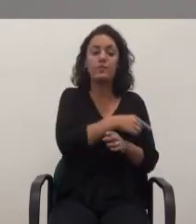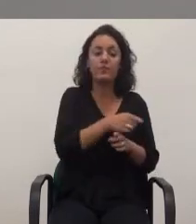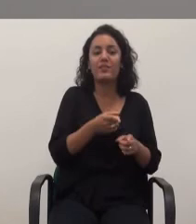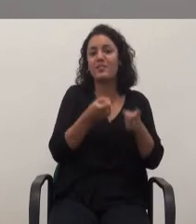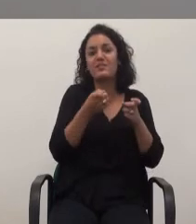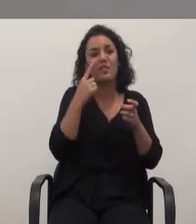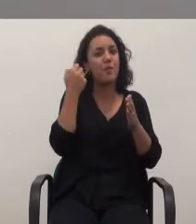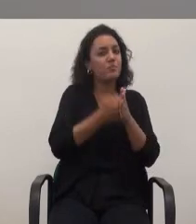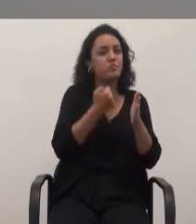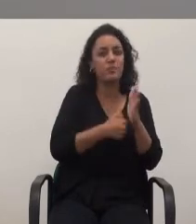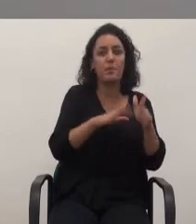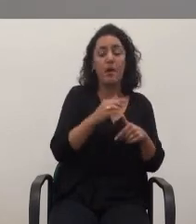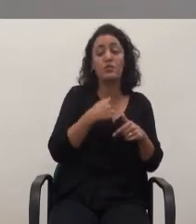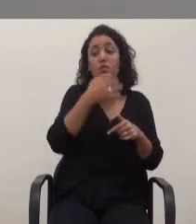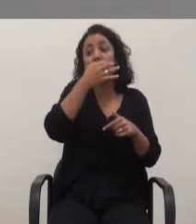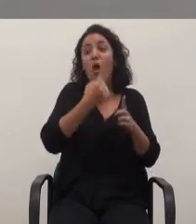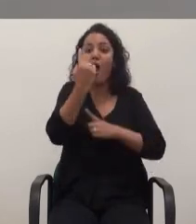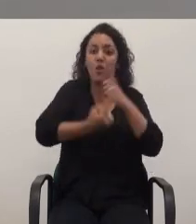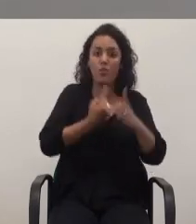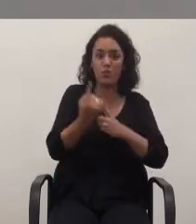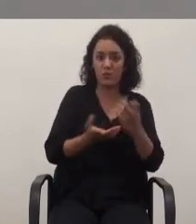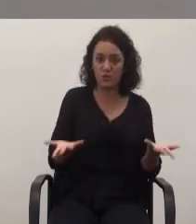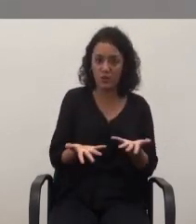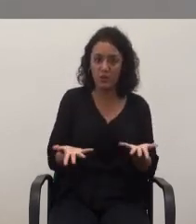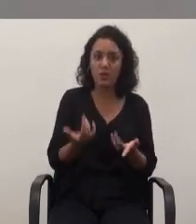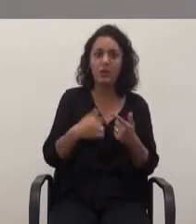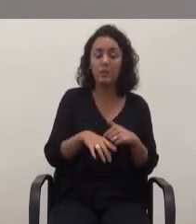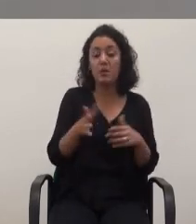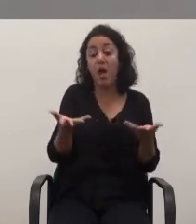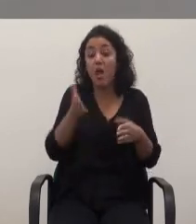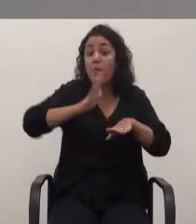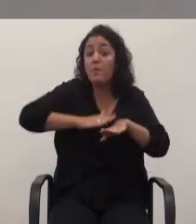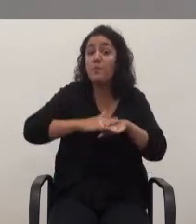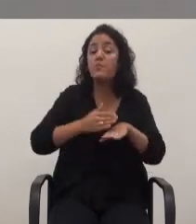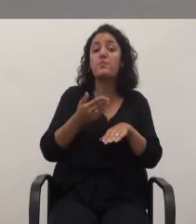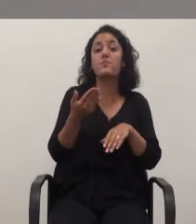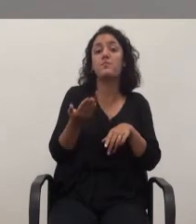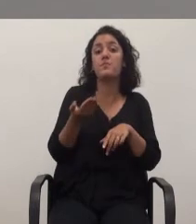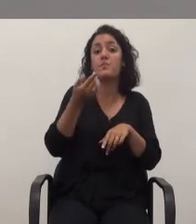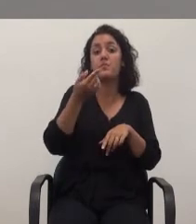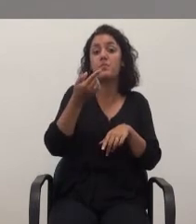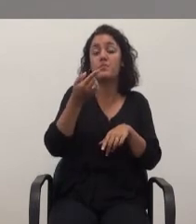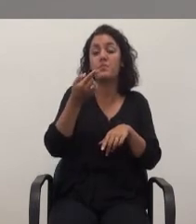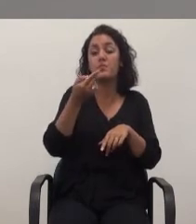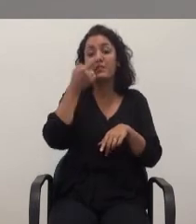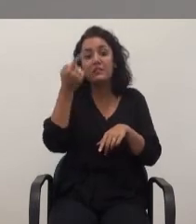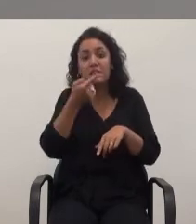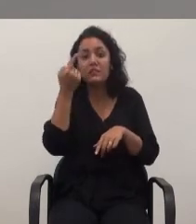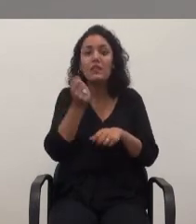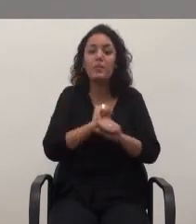algunas. Creo que estamos en un momento en el que sería interesante pensar en que generemos espacios de